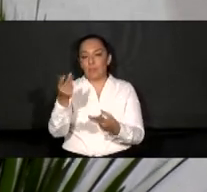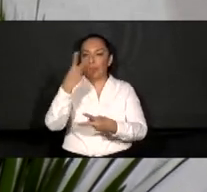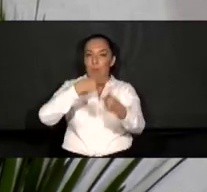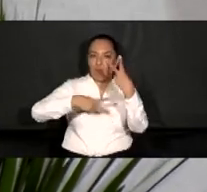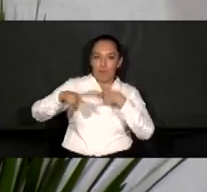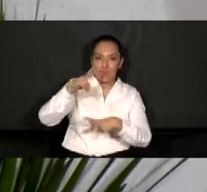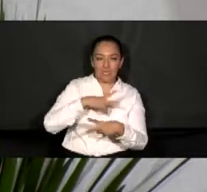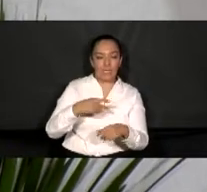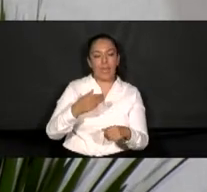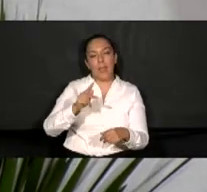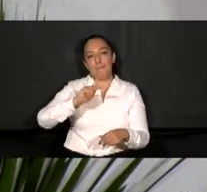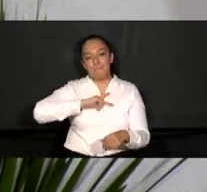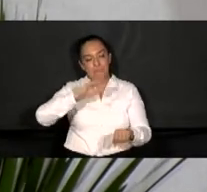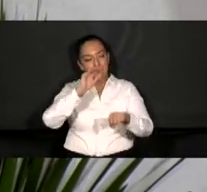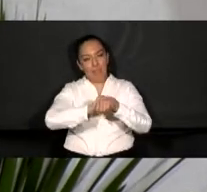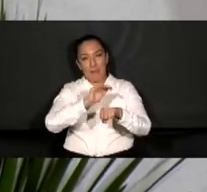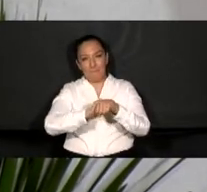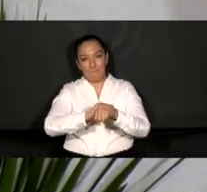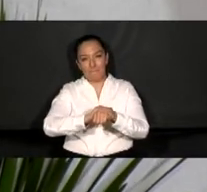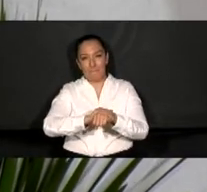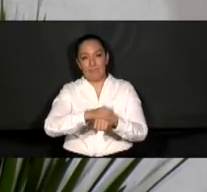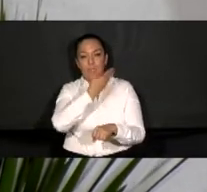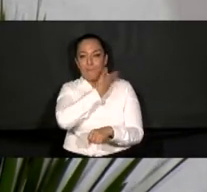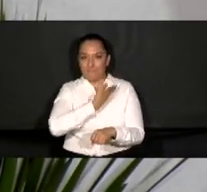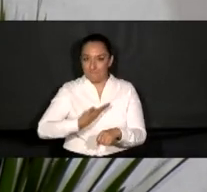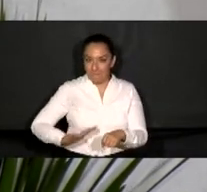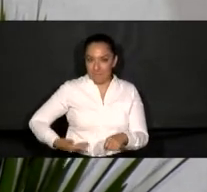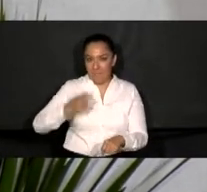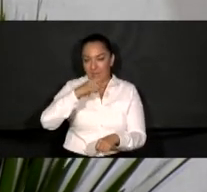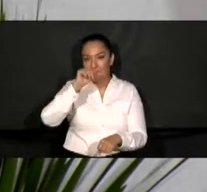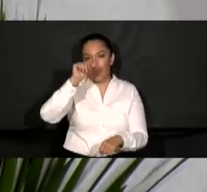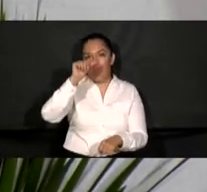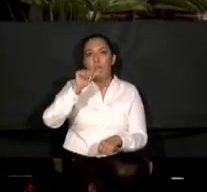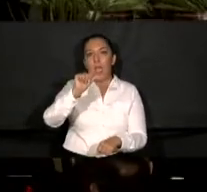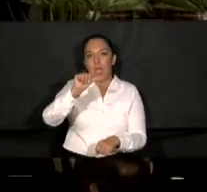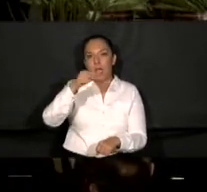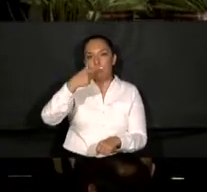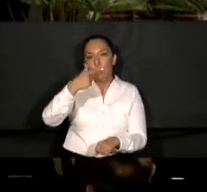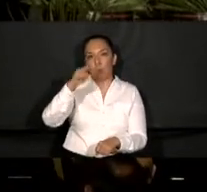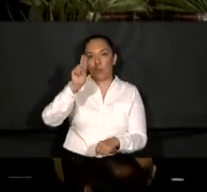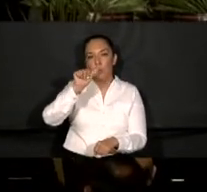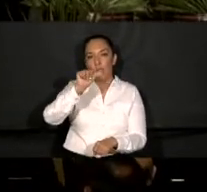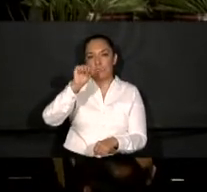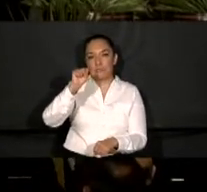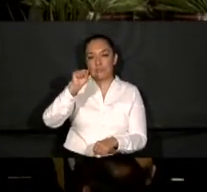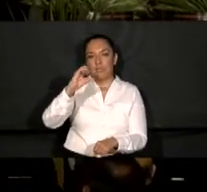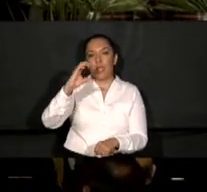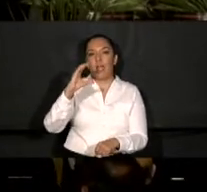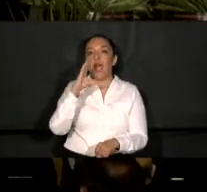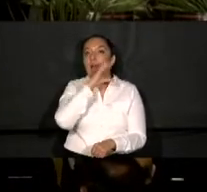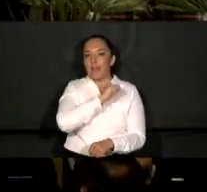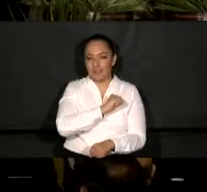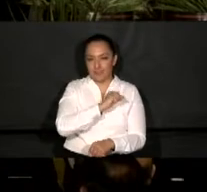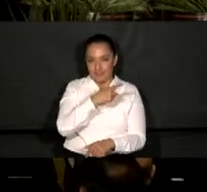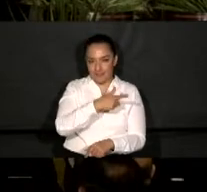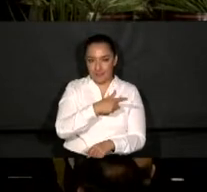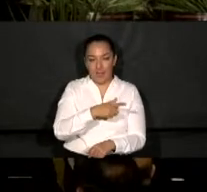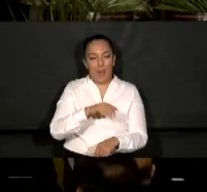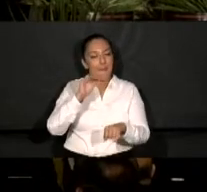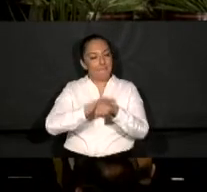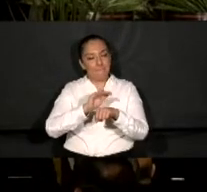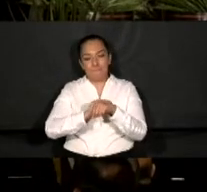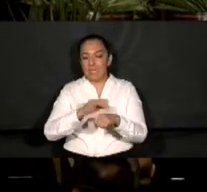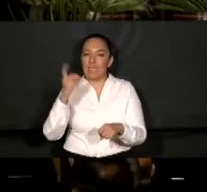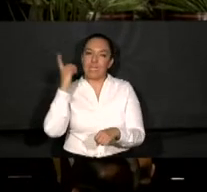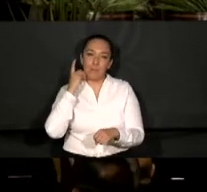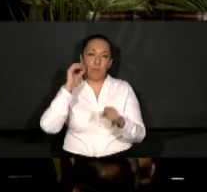Tere Jiménez, alcaldesa de Aguascalientes, reelecta también. Gracias a ambas. Y a mi amiga, hoy diputada federal